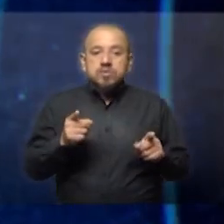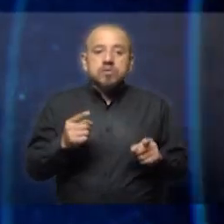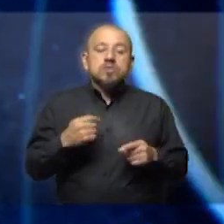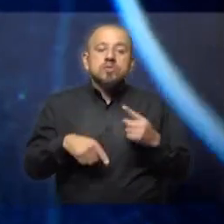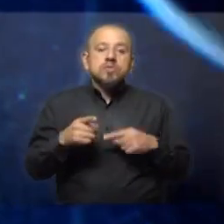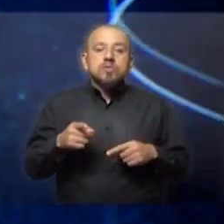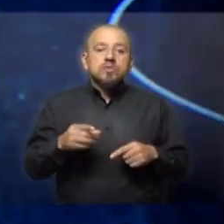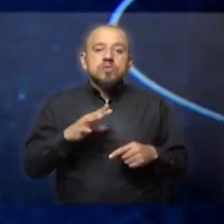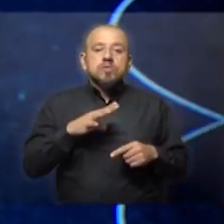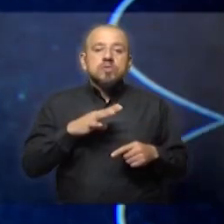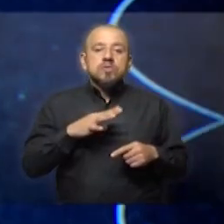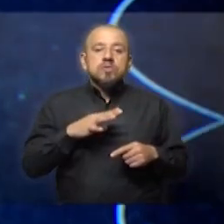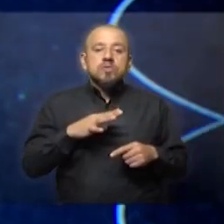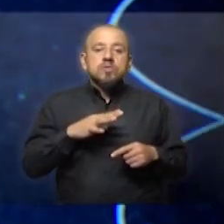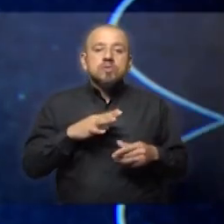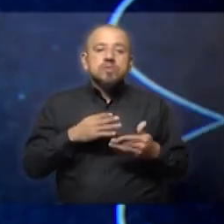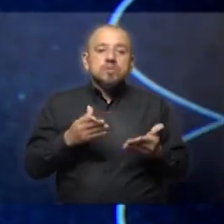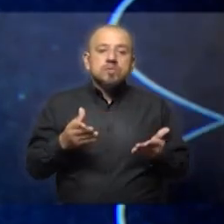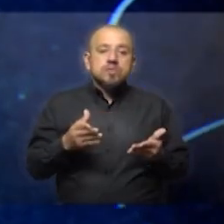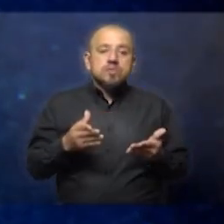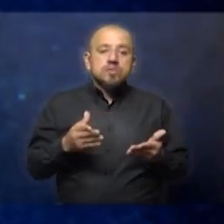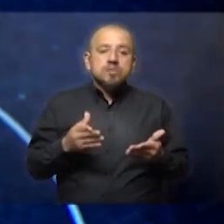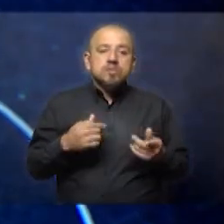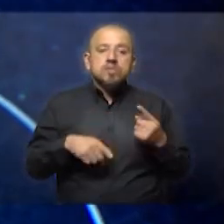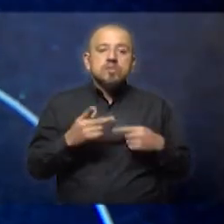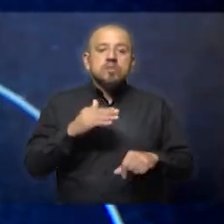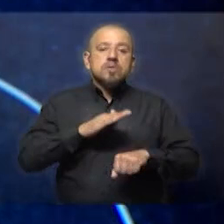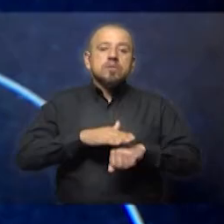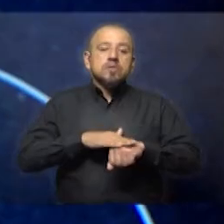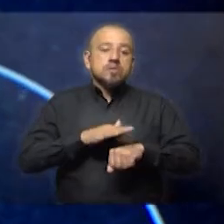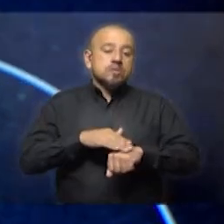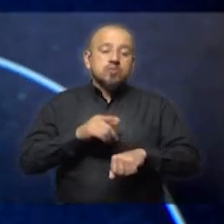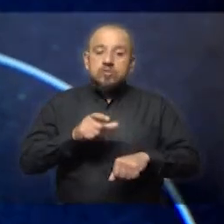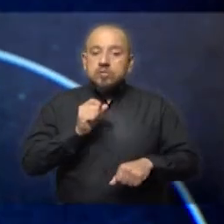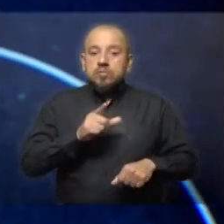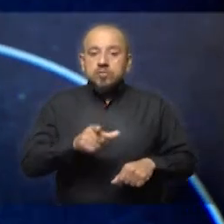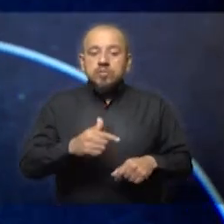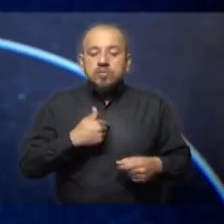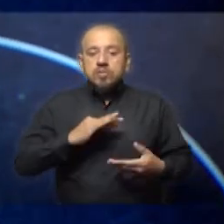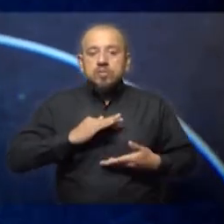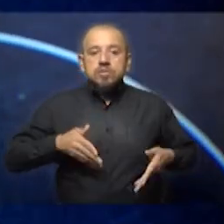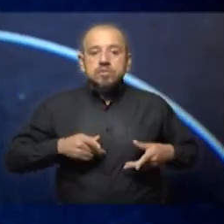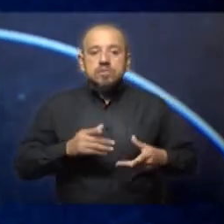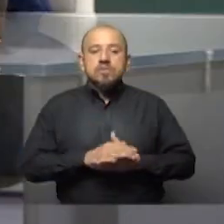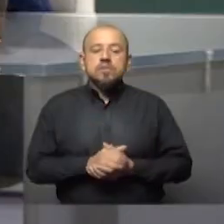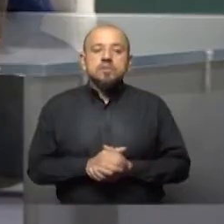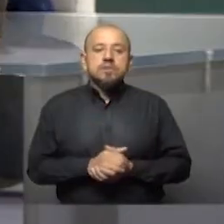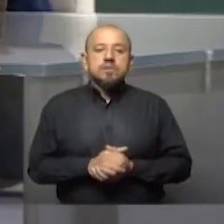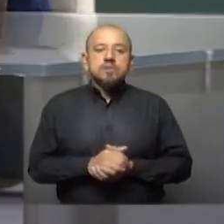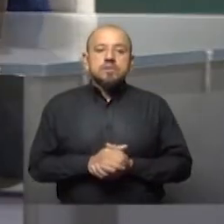y que se iban a llevar resentidas digamos las responsabilidades propias de nuestro género bueno y